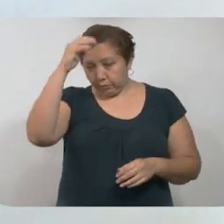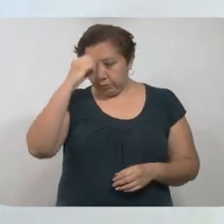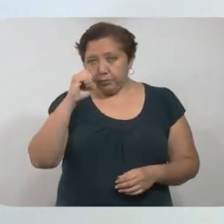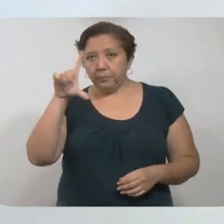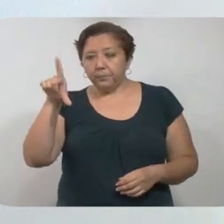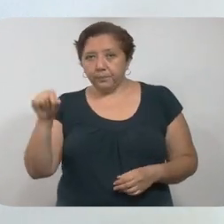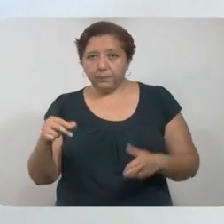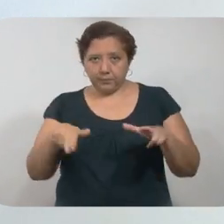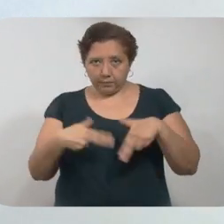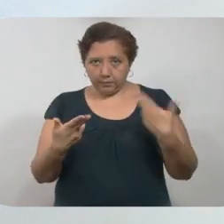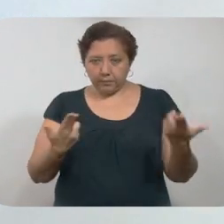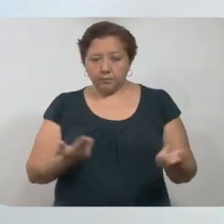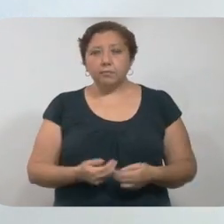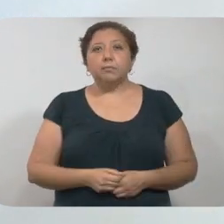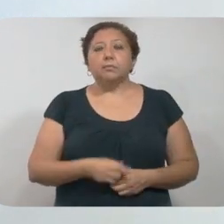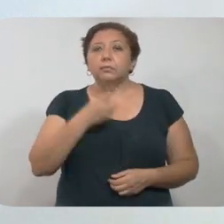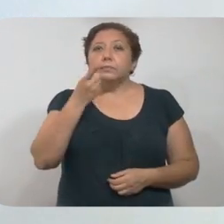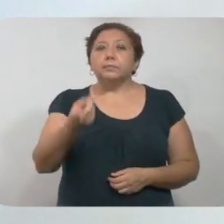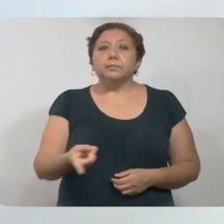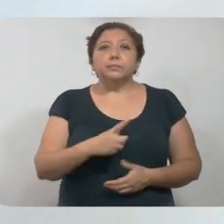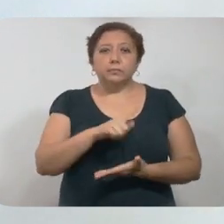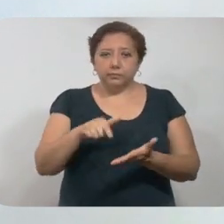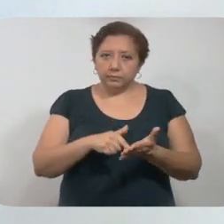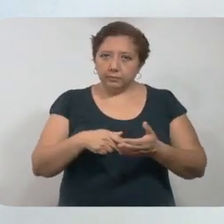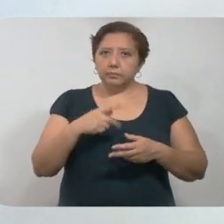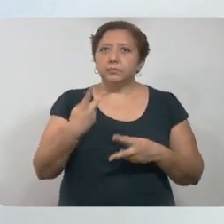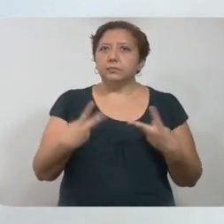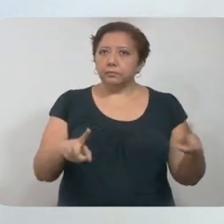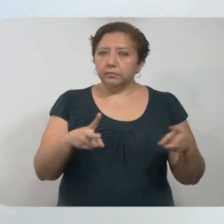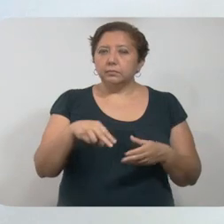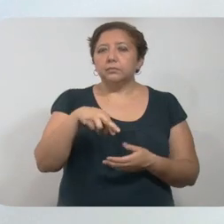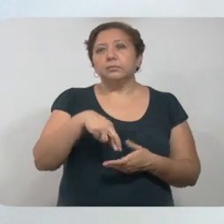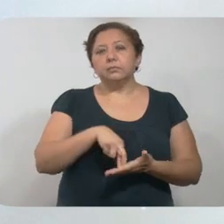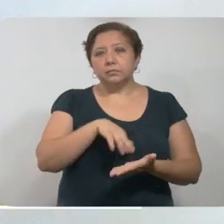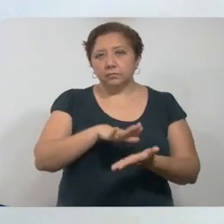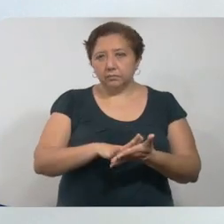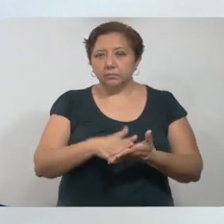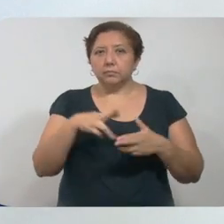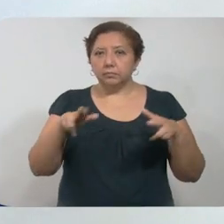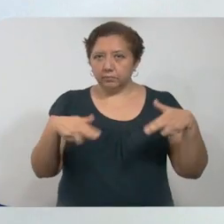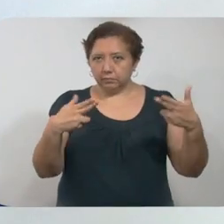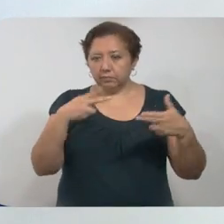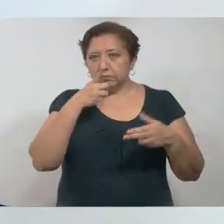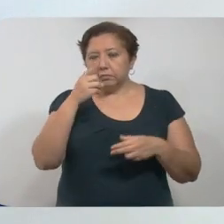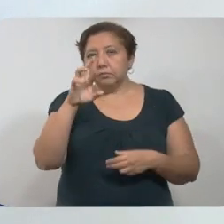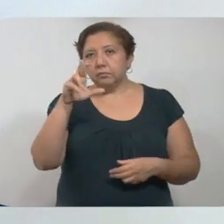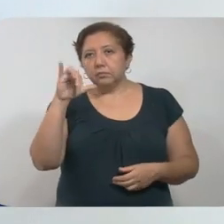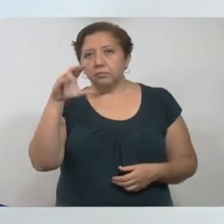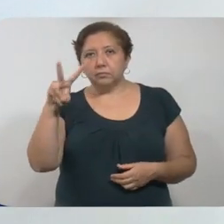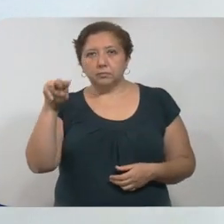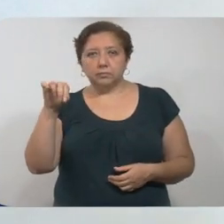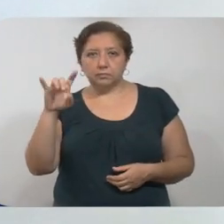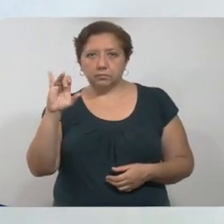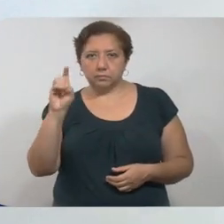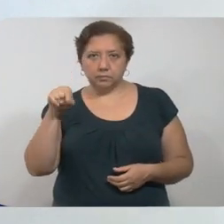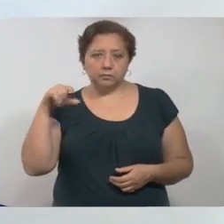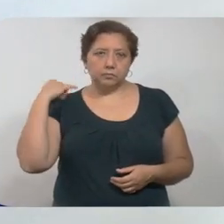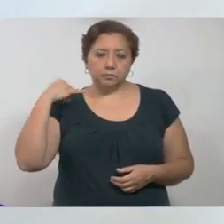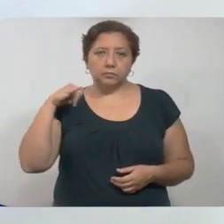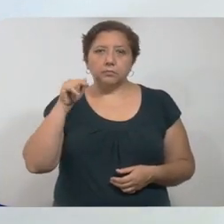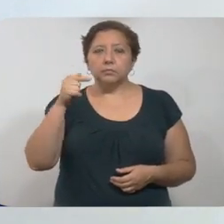a la ola que les corresponda, los comercios y establecimientos deben inscribirse en el micrositio reactivacion.yucatán.gov